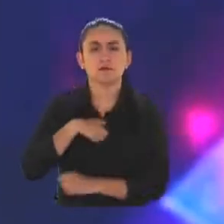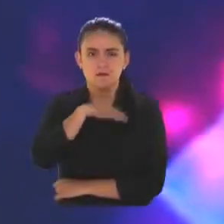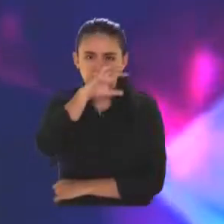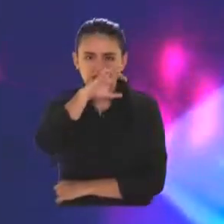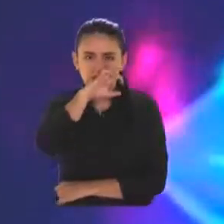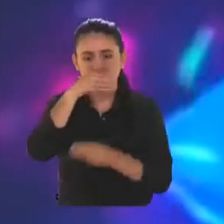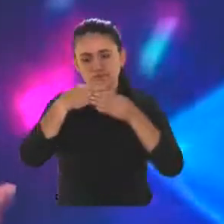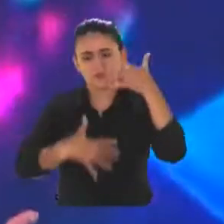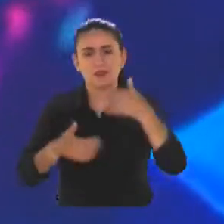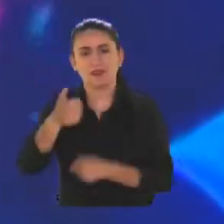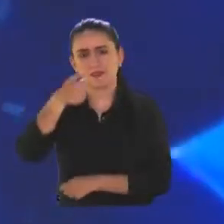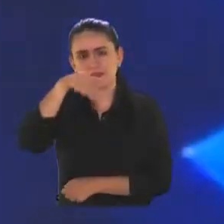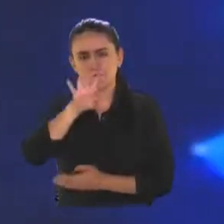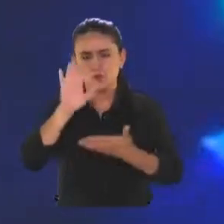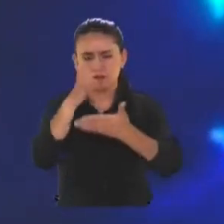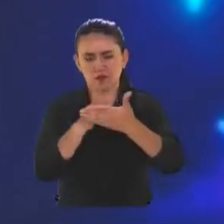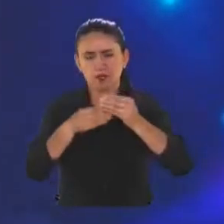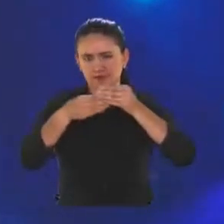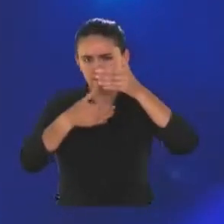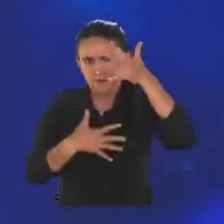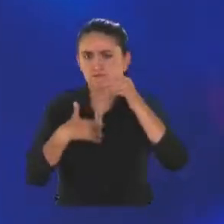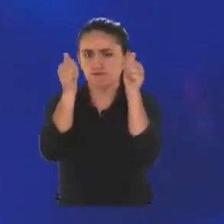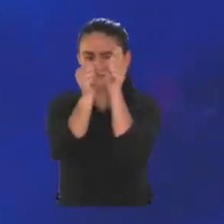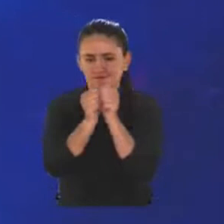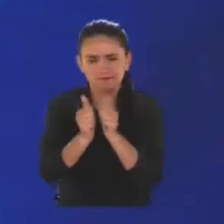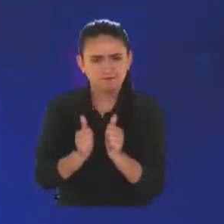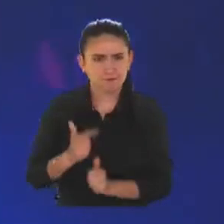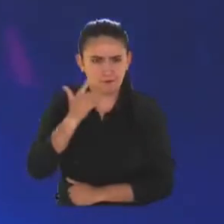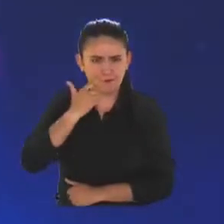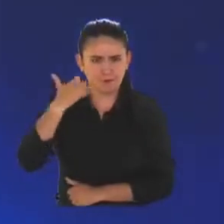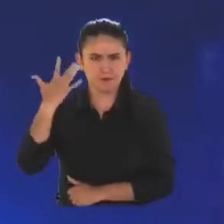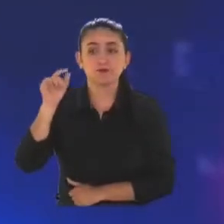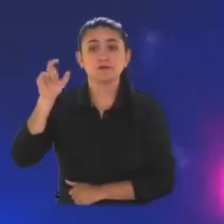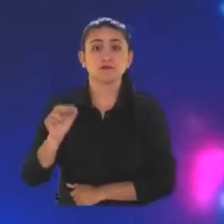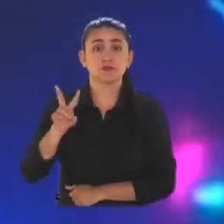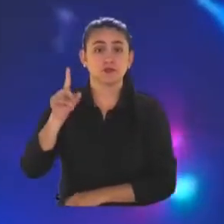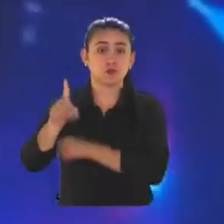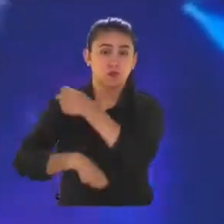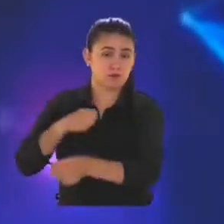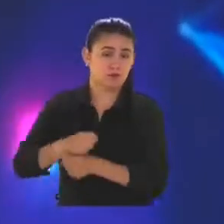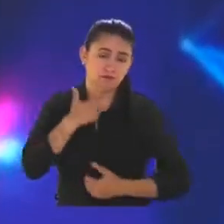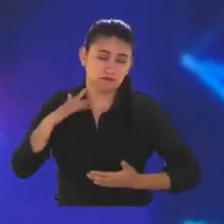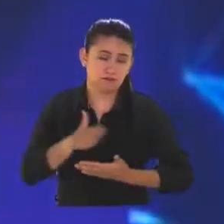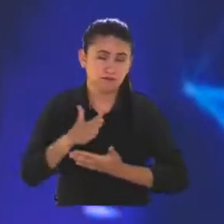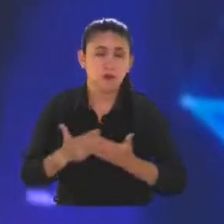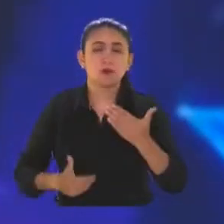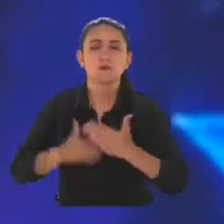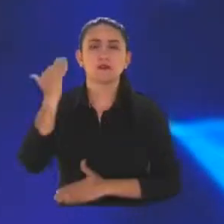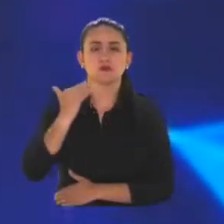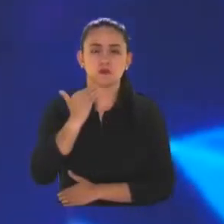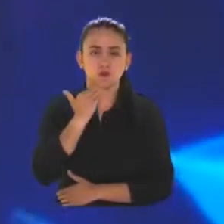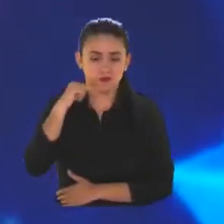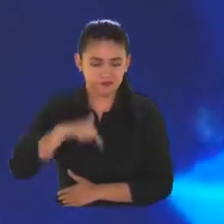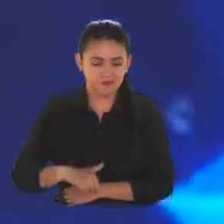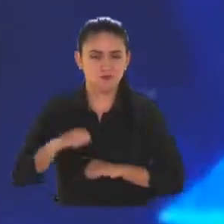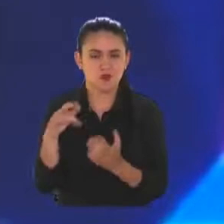19 canciones y varias colaboraciones especiales. El artista, que lleva 21 años de carrera musical, se prepara para su gira que iniciará justo aquí